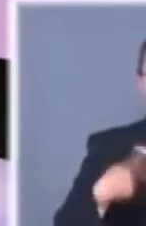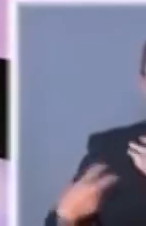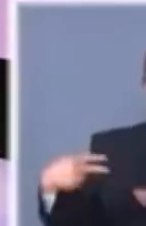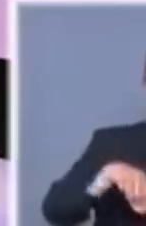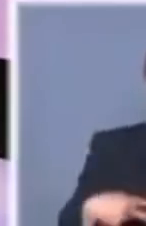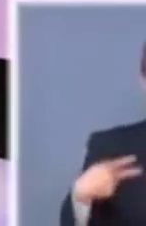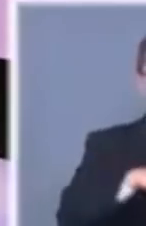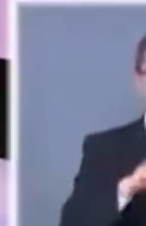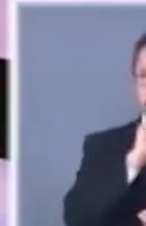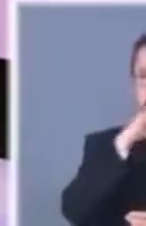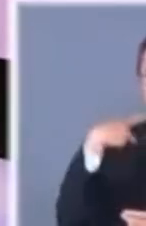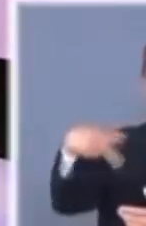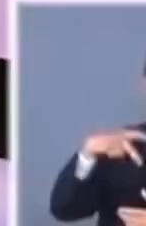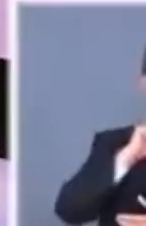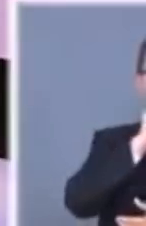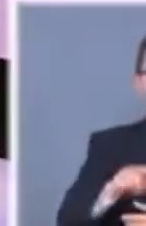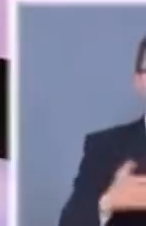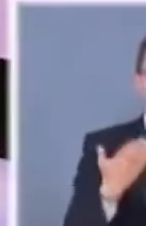en cuenta.